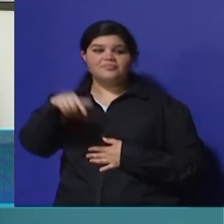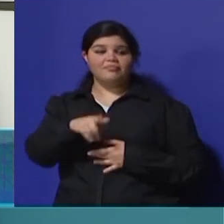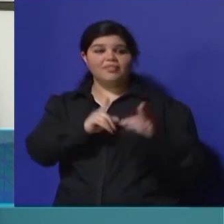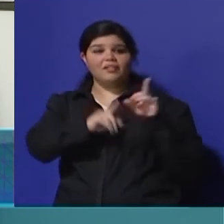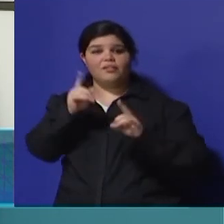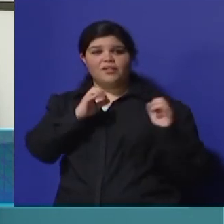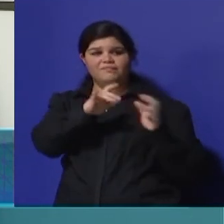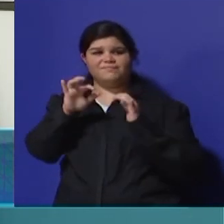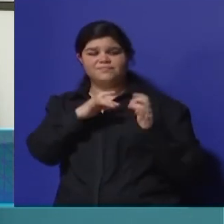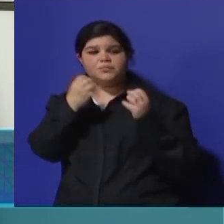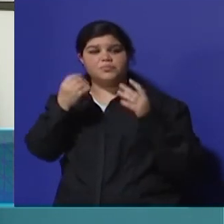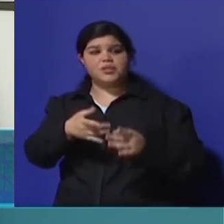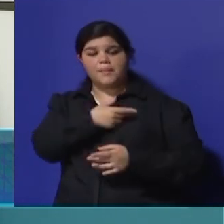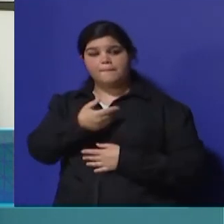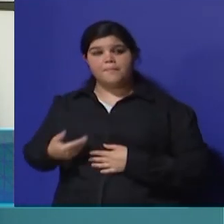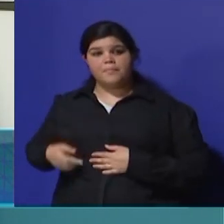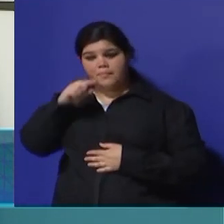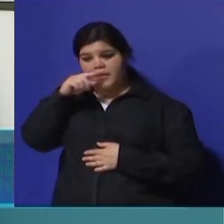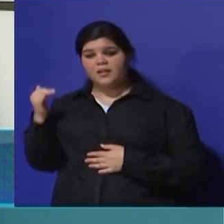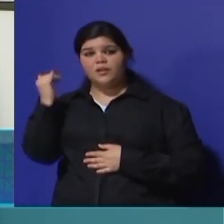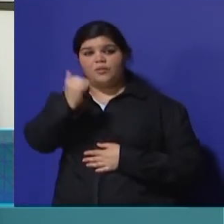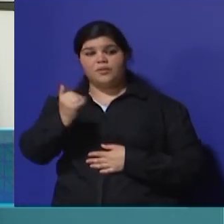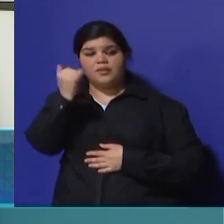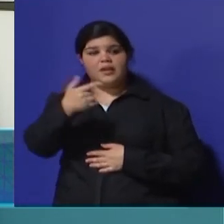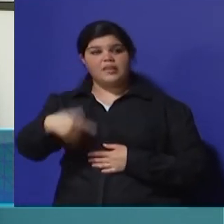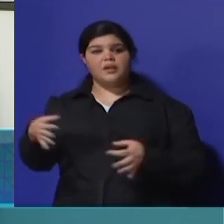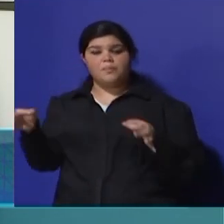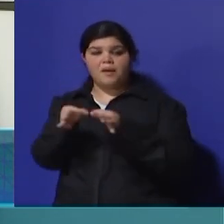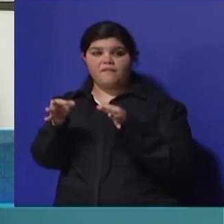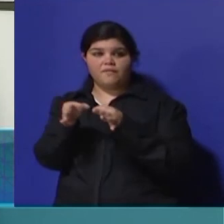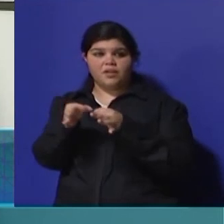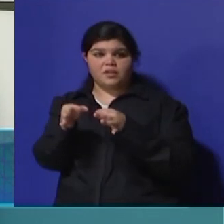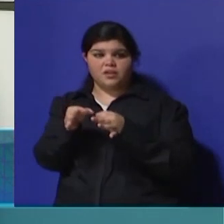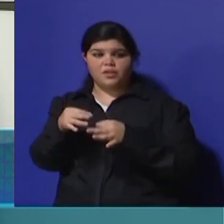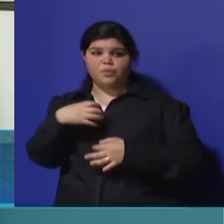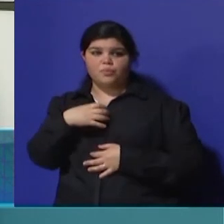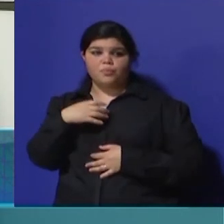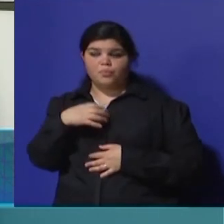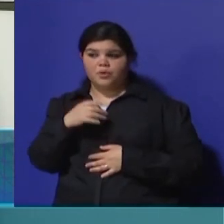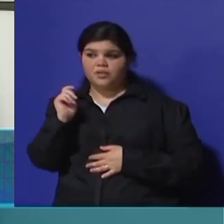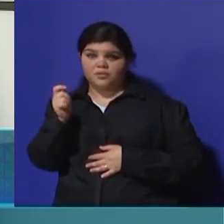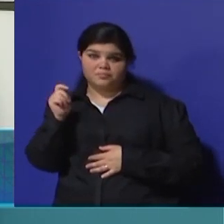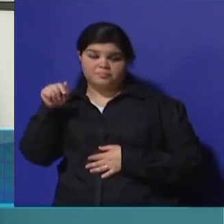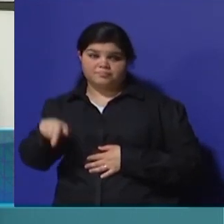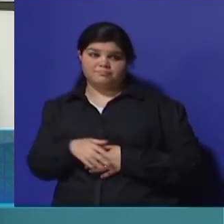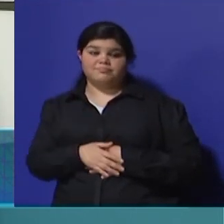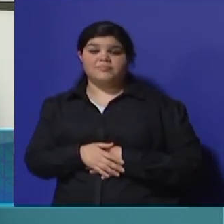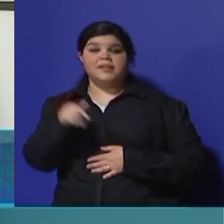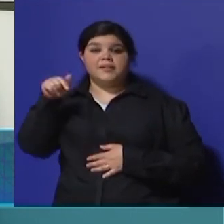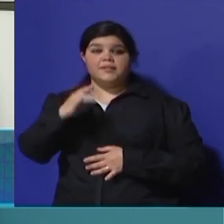dichos de Mauricio Macri, presidente de la Argentina, sobre Malvinas, sobre la soberanía de las Islas Malvinas. Él manifestó a los medios